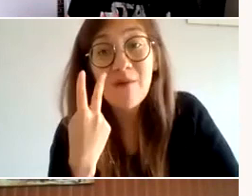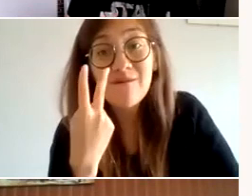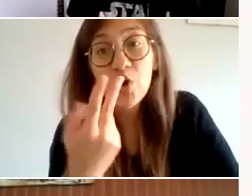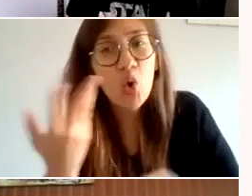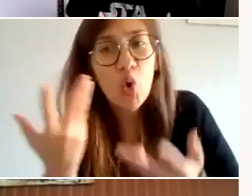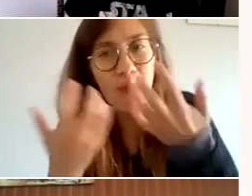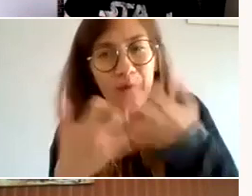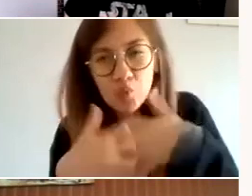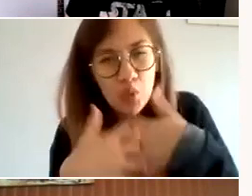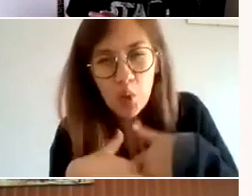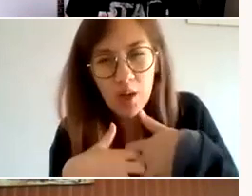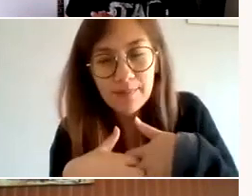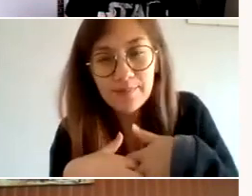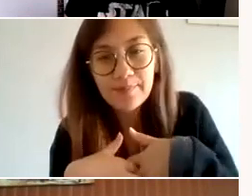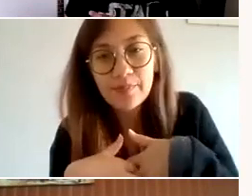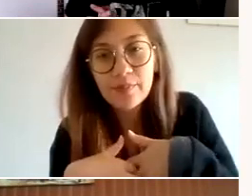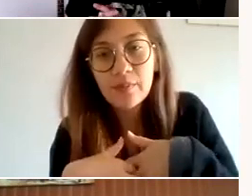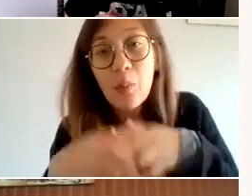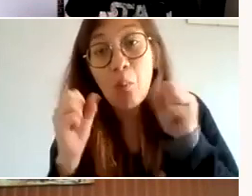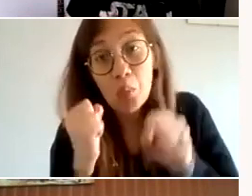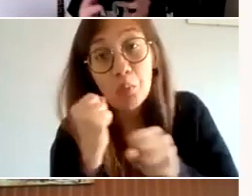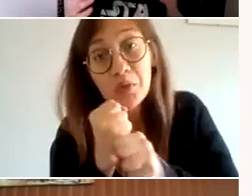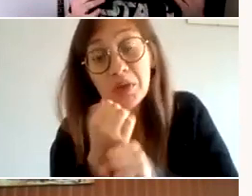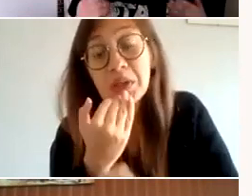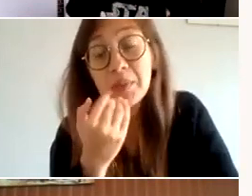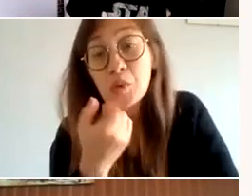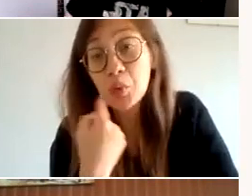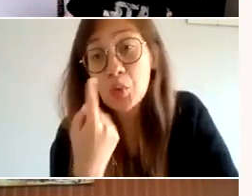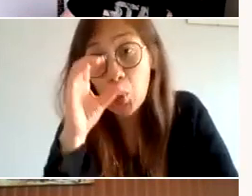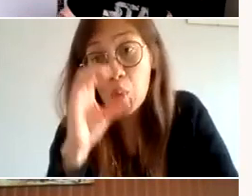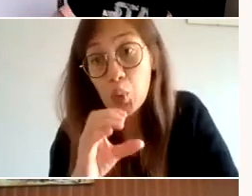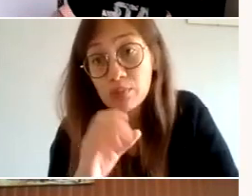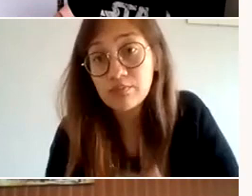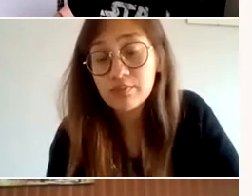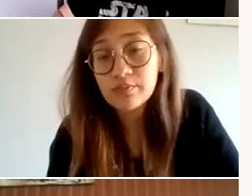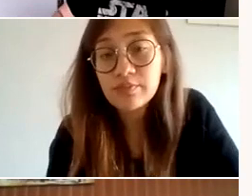cómo funciona y si es que podemos trabajar ahí también quizá el tema de los grupos.